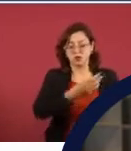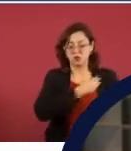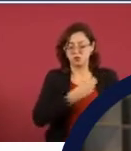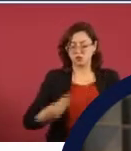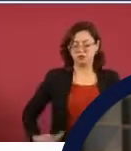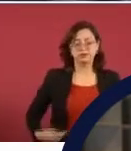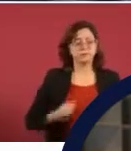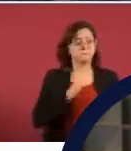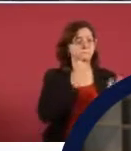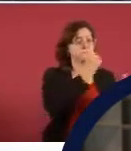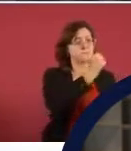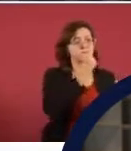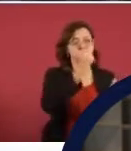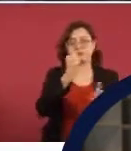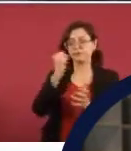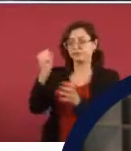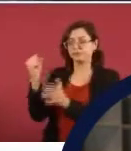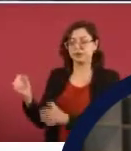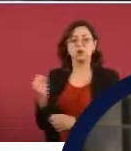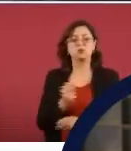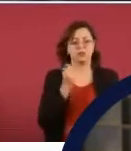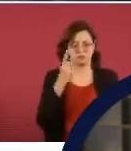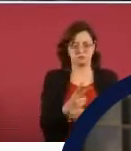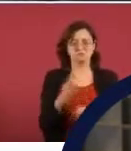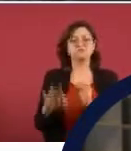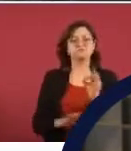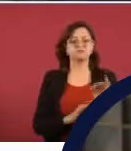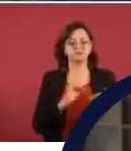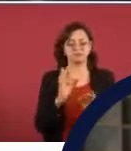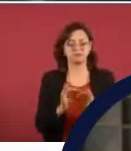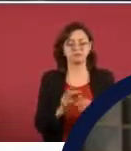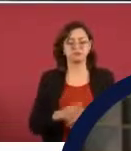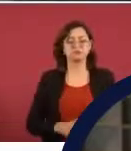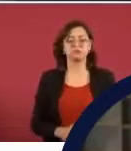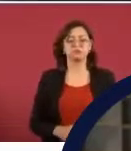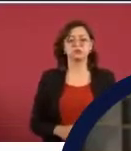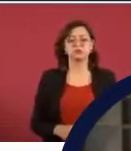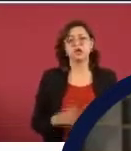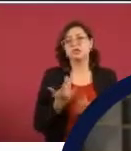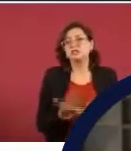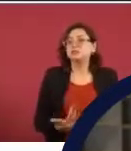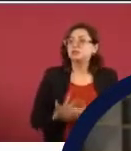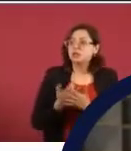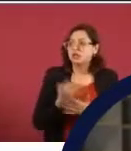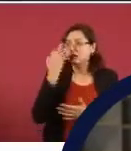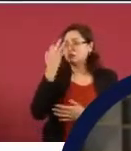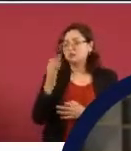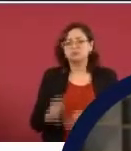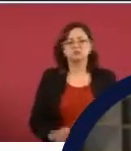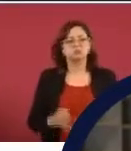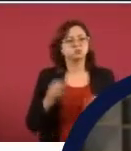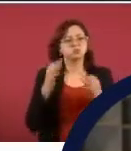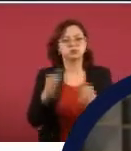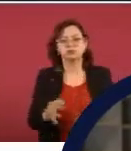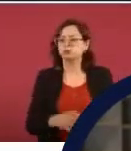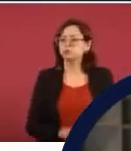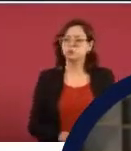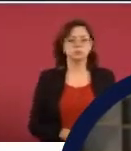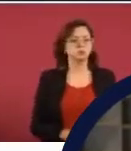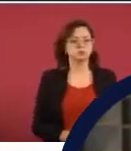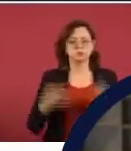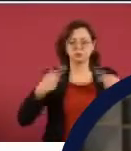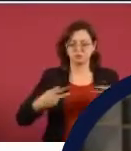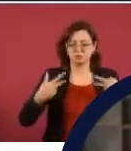sí, pero resulta que el Estado de Derecho no se construye así. Y por otro lado, si efectivamente cuando hay grupos que chantajean,